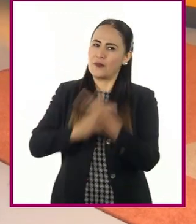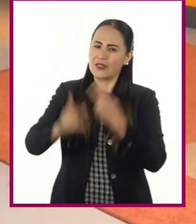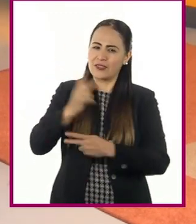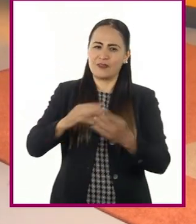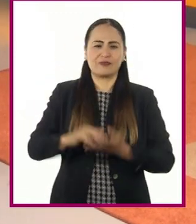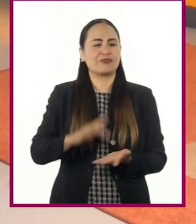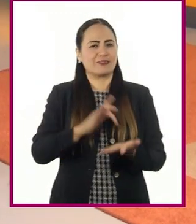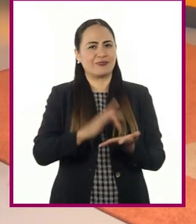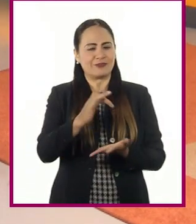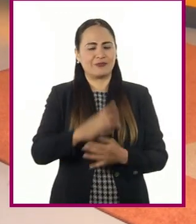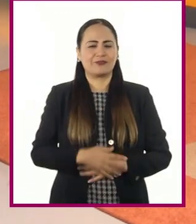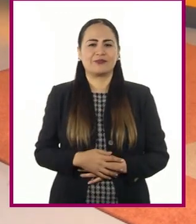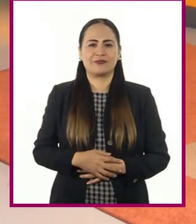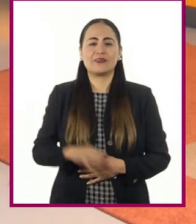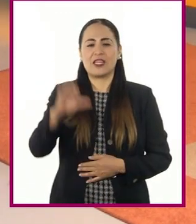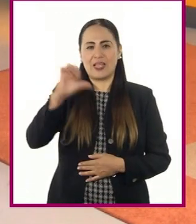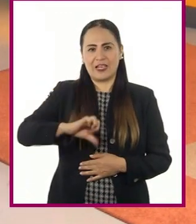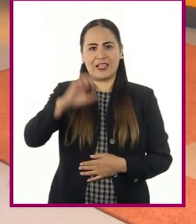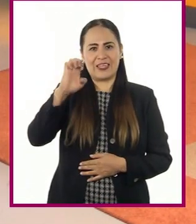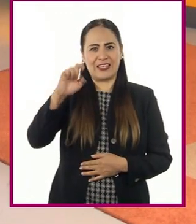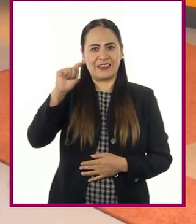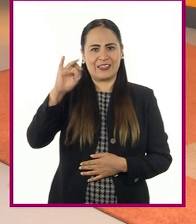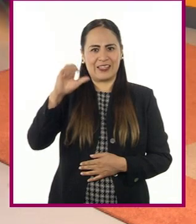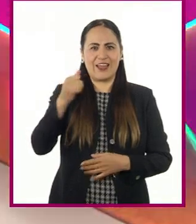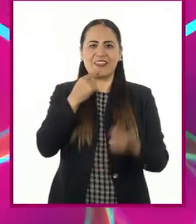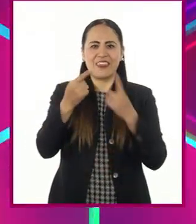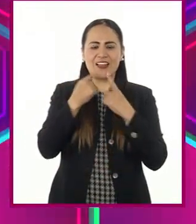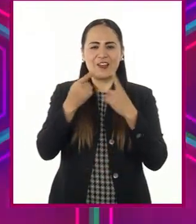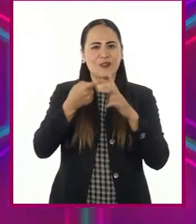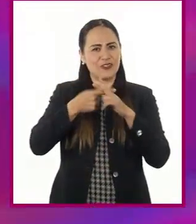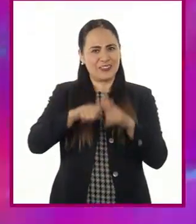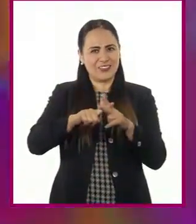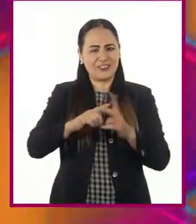días. Esto es Cívica y Ética en Diálogo. ¡Comenzamos!